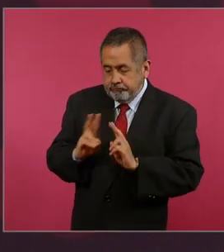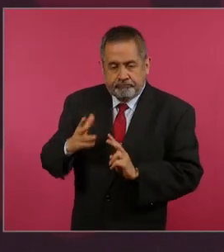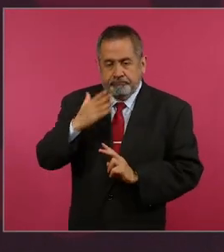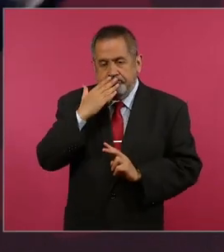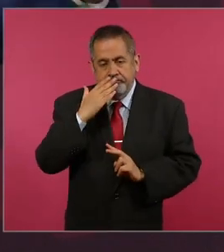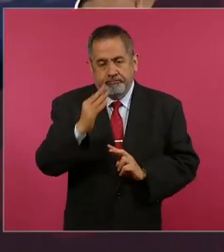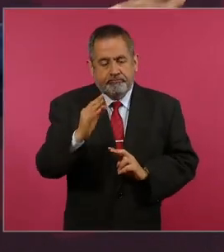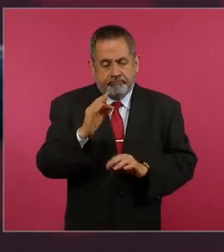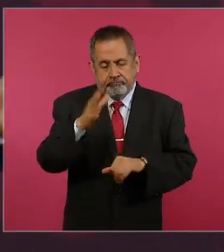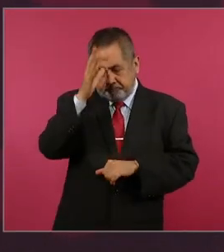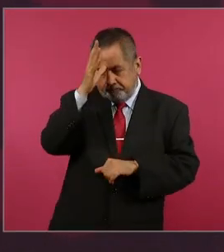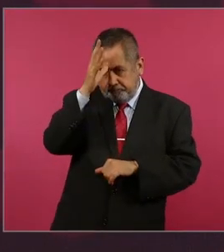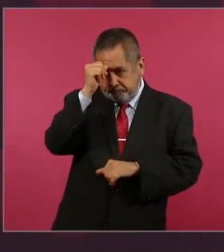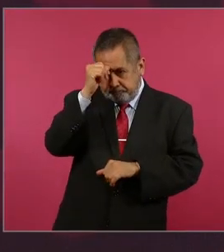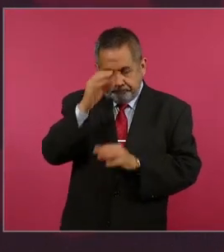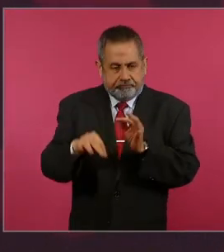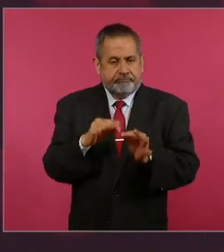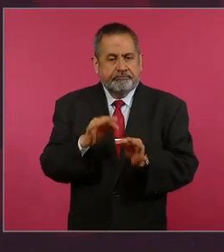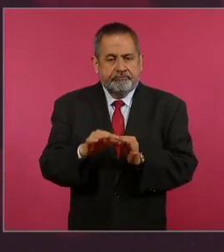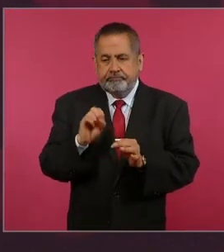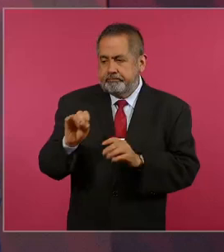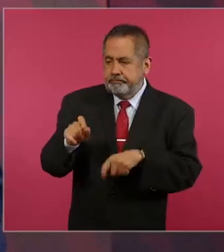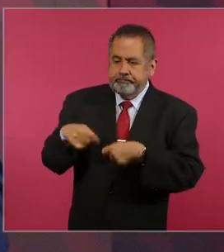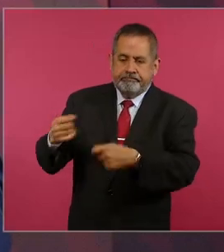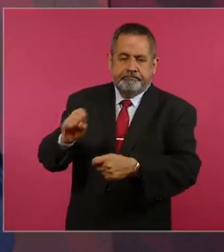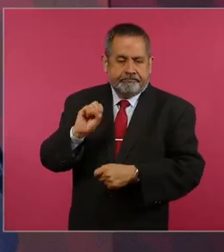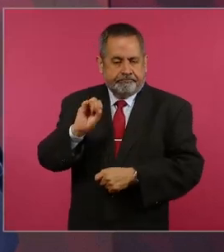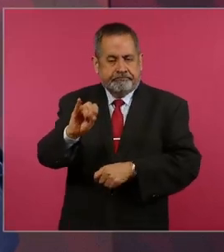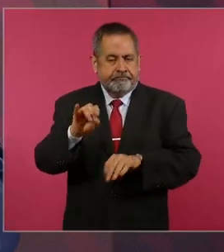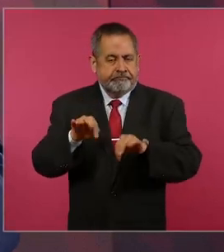y se llegó a ese acuerdo.